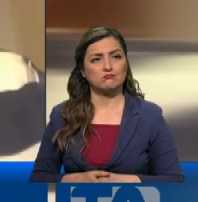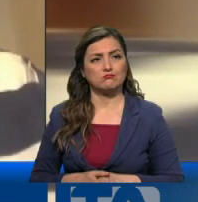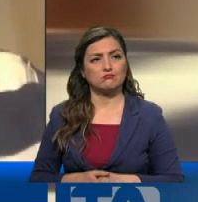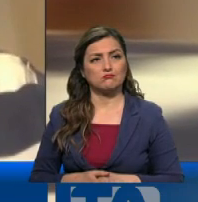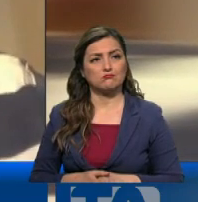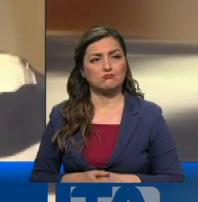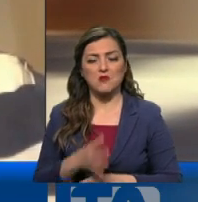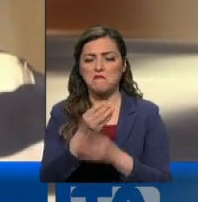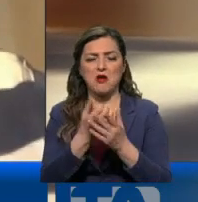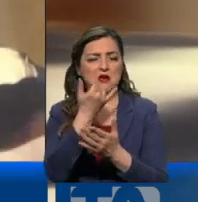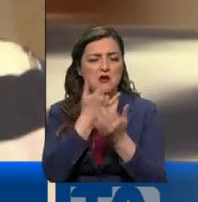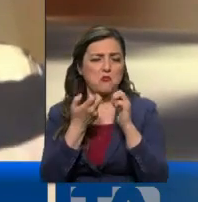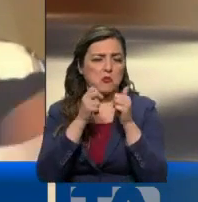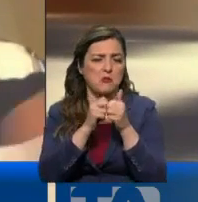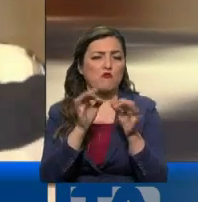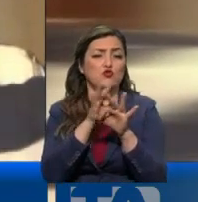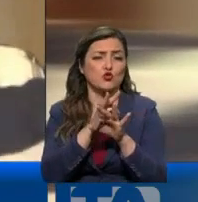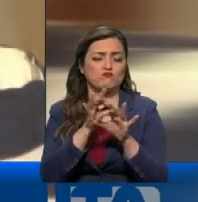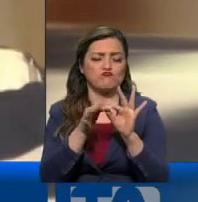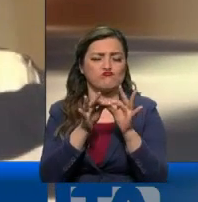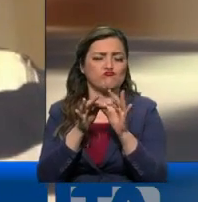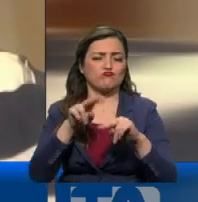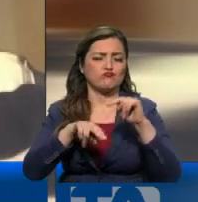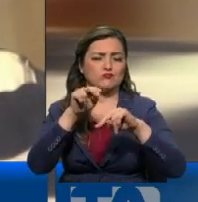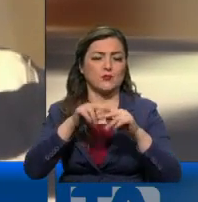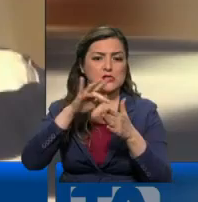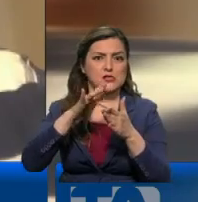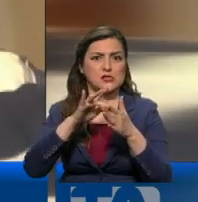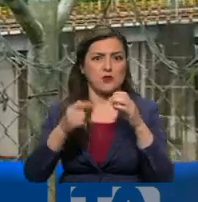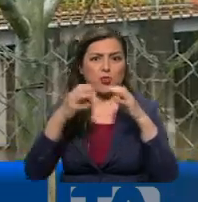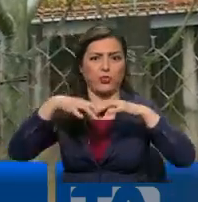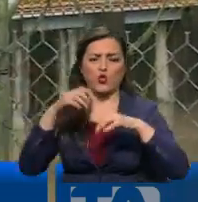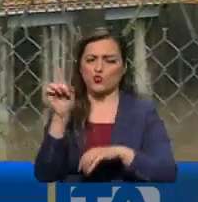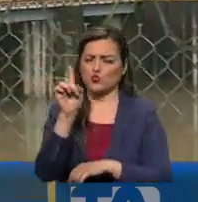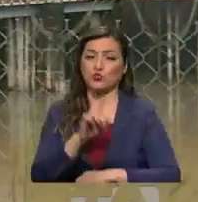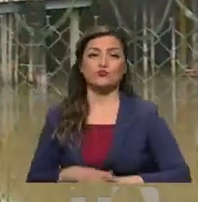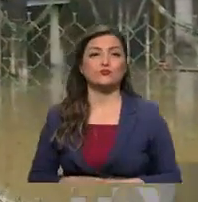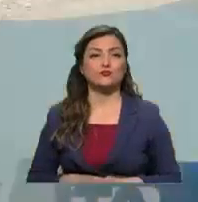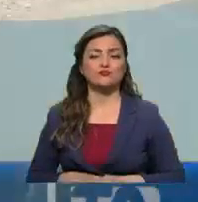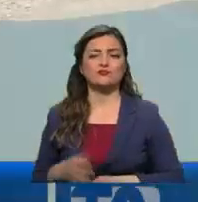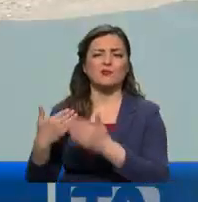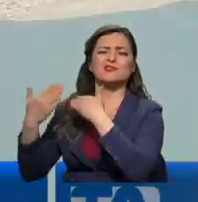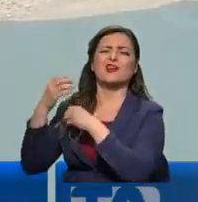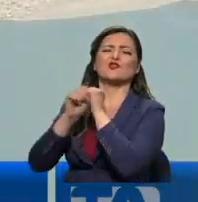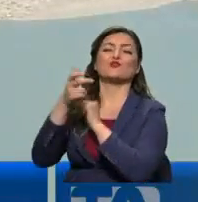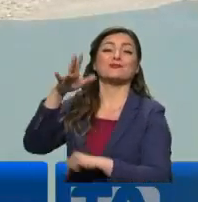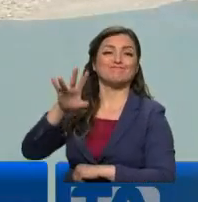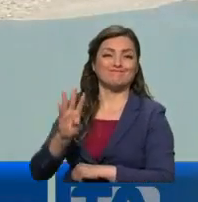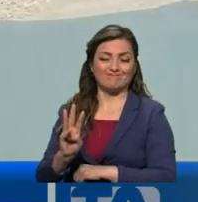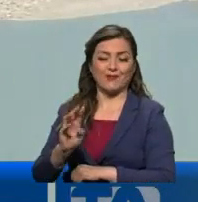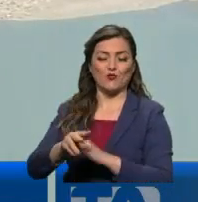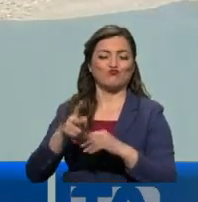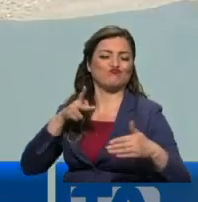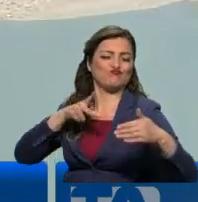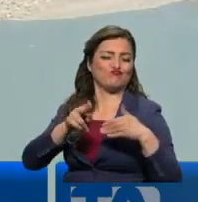para poder asegurar el buen funcionamiento, sobre todo el no poner en riesgo la central Coca-Codo. Coca-Codo fue inaugurada en 2016 con un costo